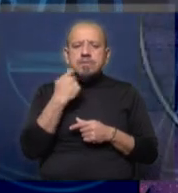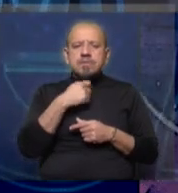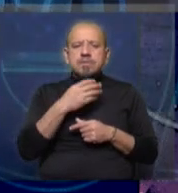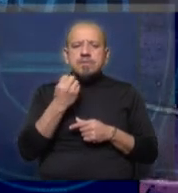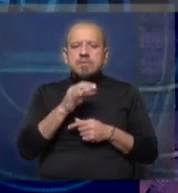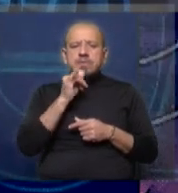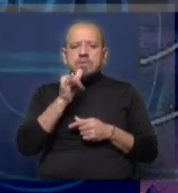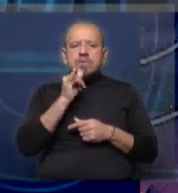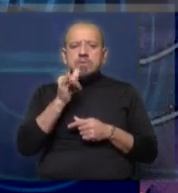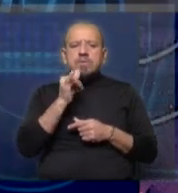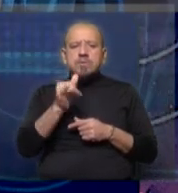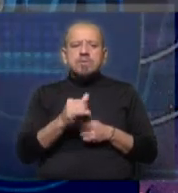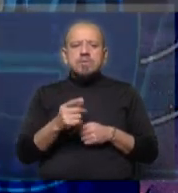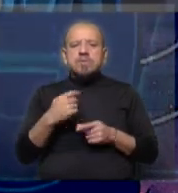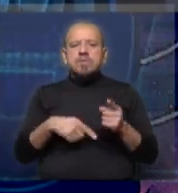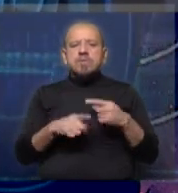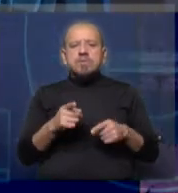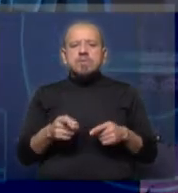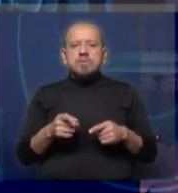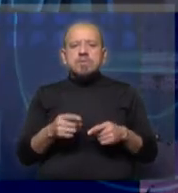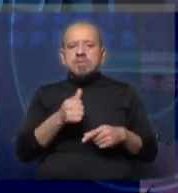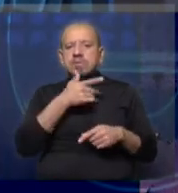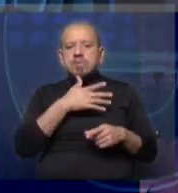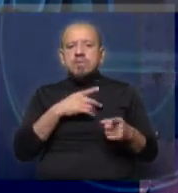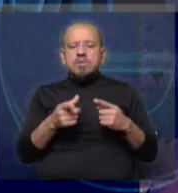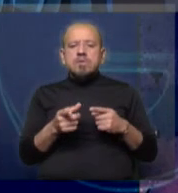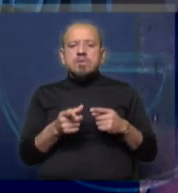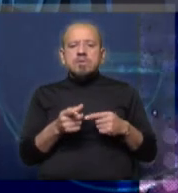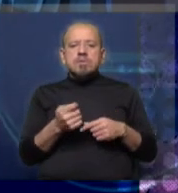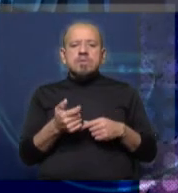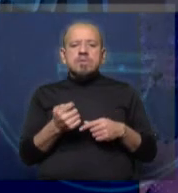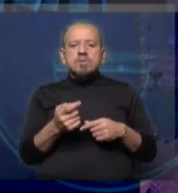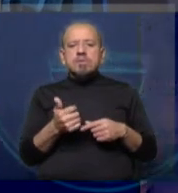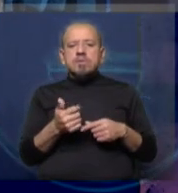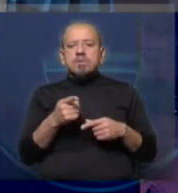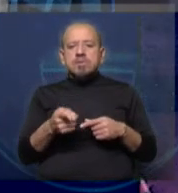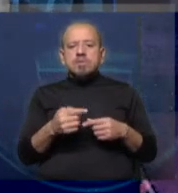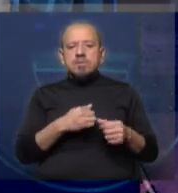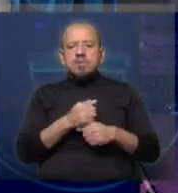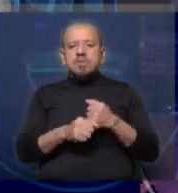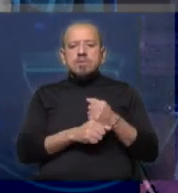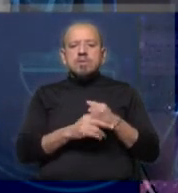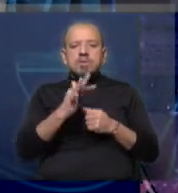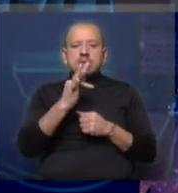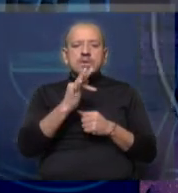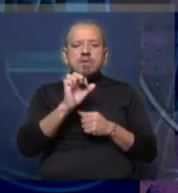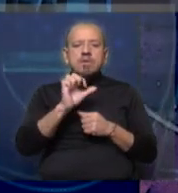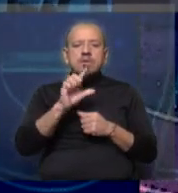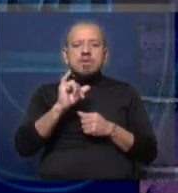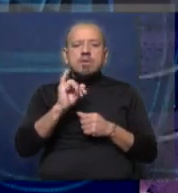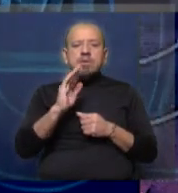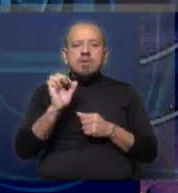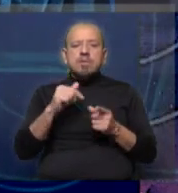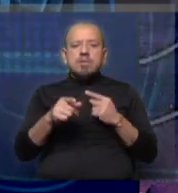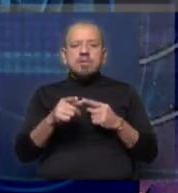contando y cuando empecé a escribir esta historia me encontré de Rivera me encontré que ese mismo año había sido lo de Felipe y ese mismo año había